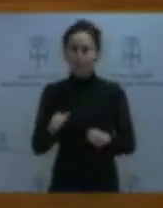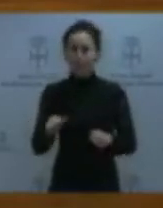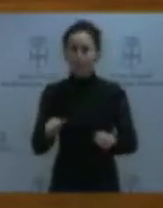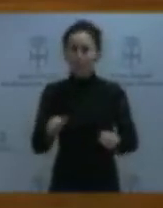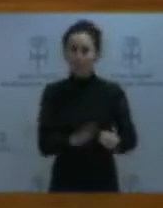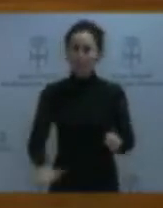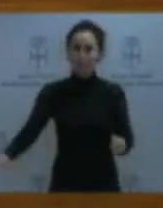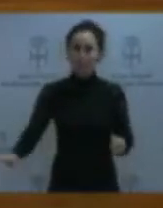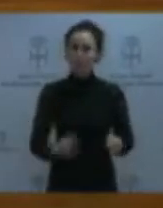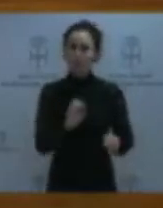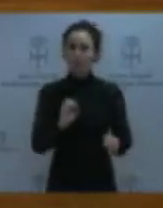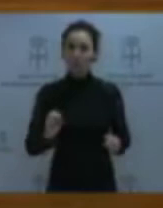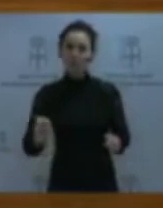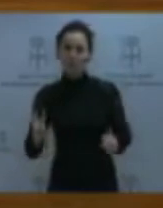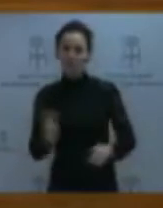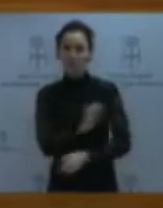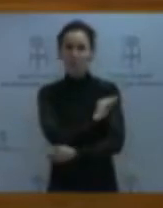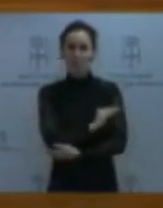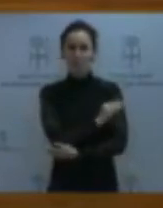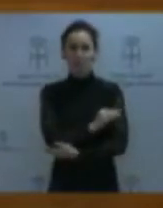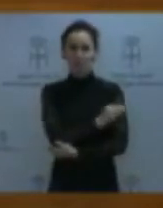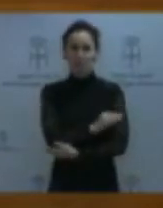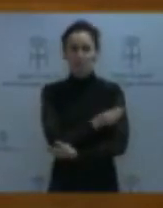últimas propuestas nosotros no las tenemos,